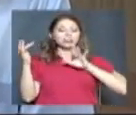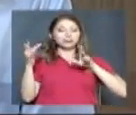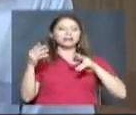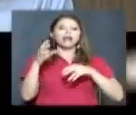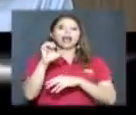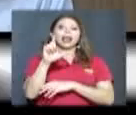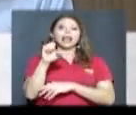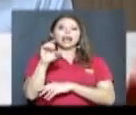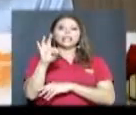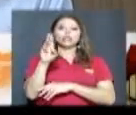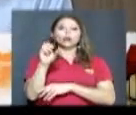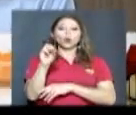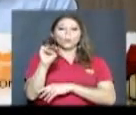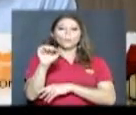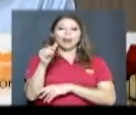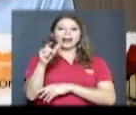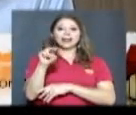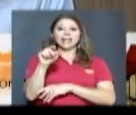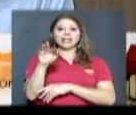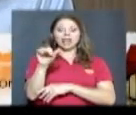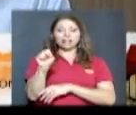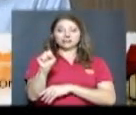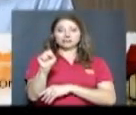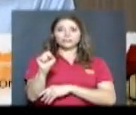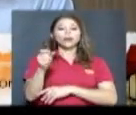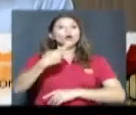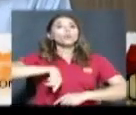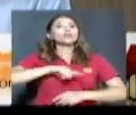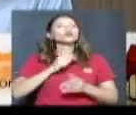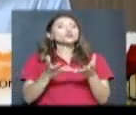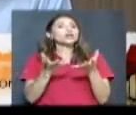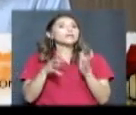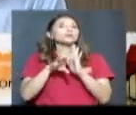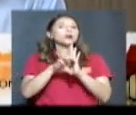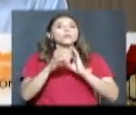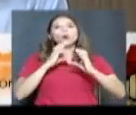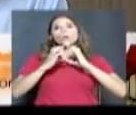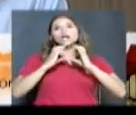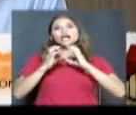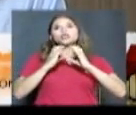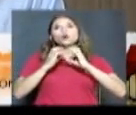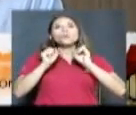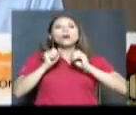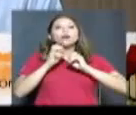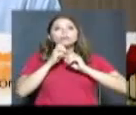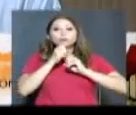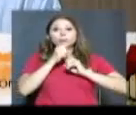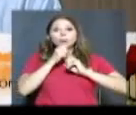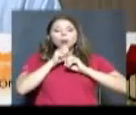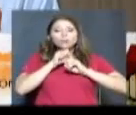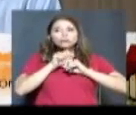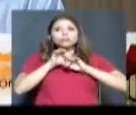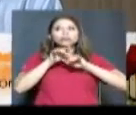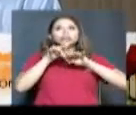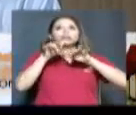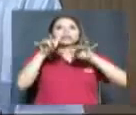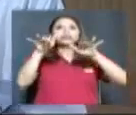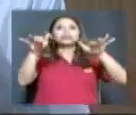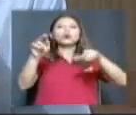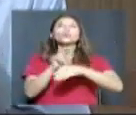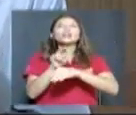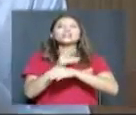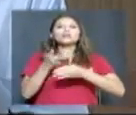electromagnéticas. Pues nosotros, cuando queremos transmitir una comunicación a través del aire, básicamente lo que utilizamos es una